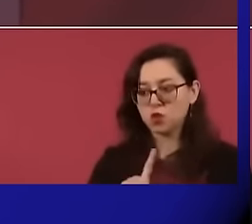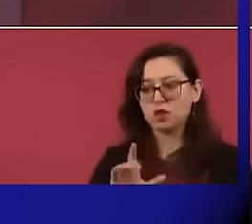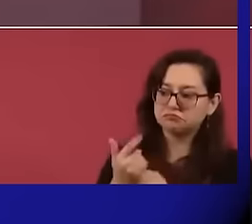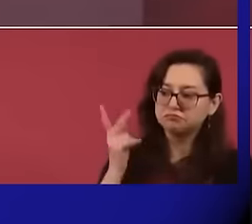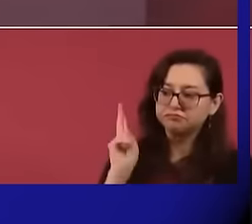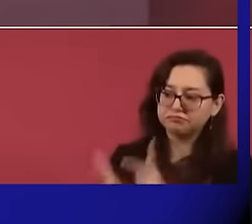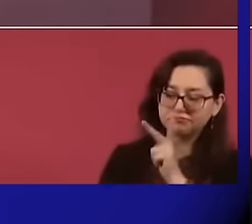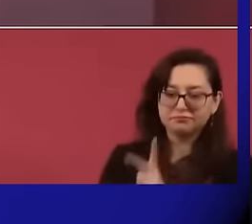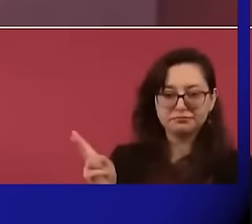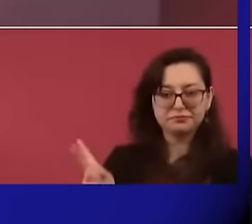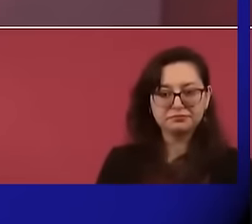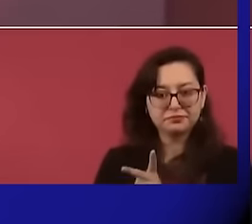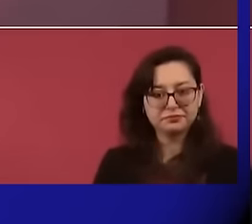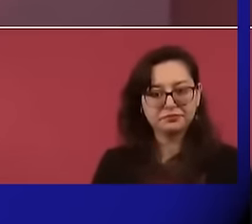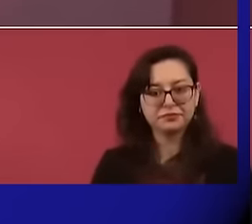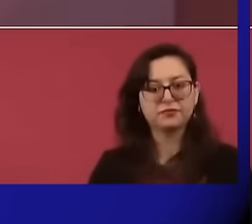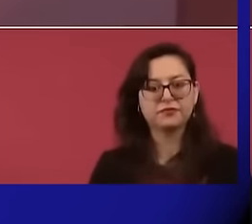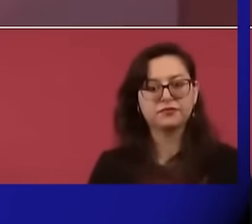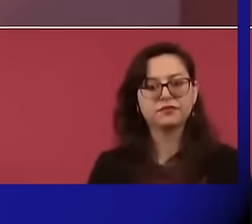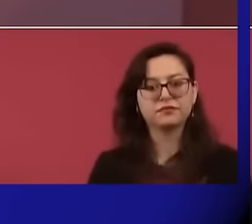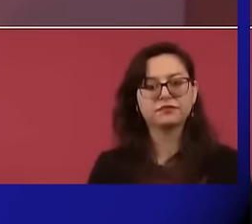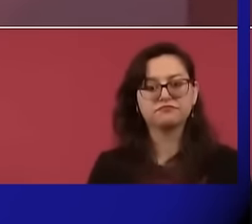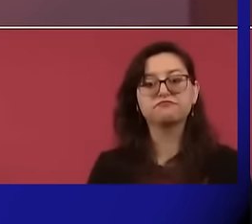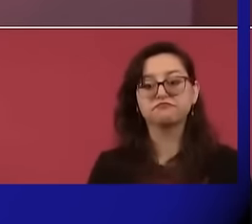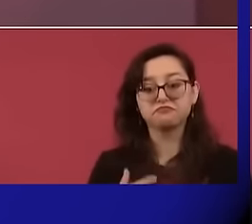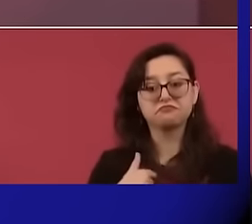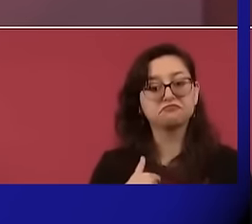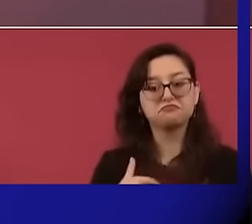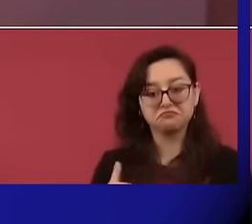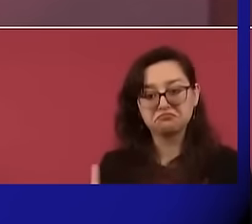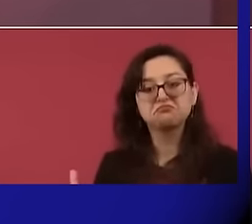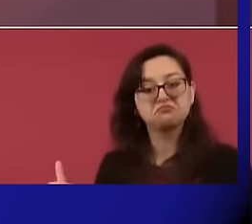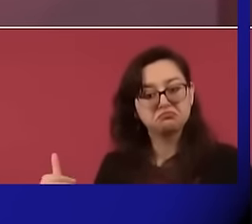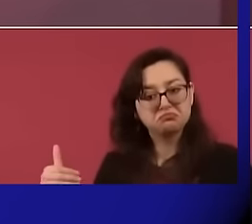Castillo. La abracé